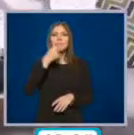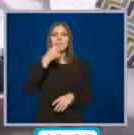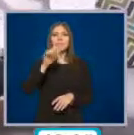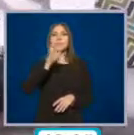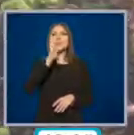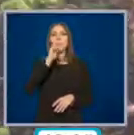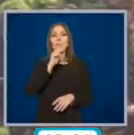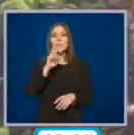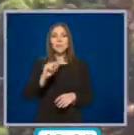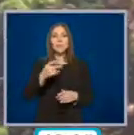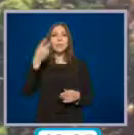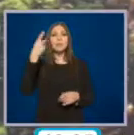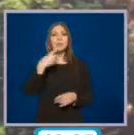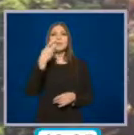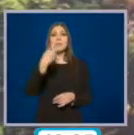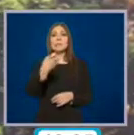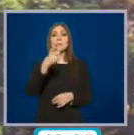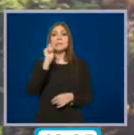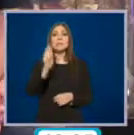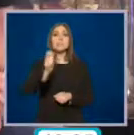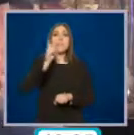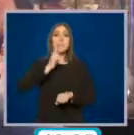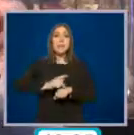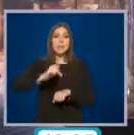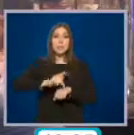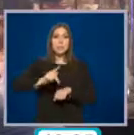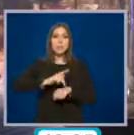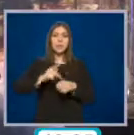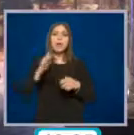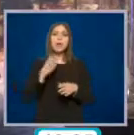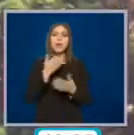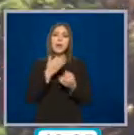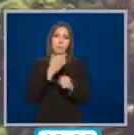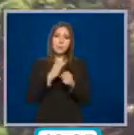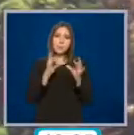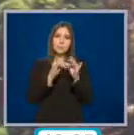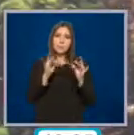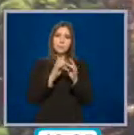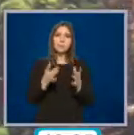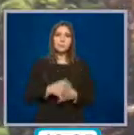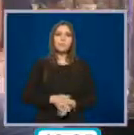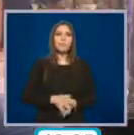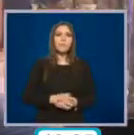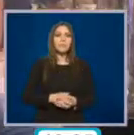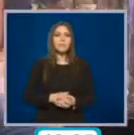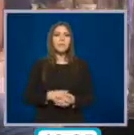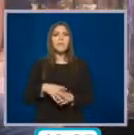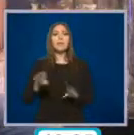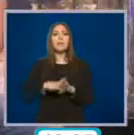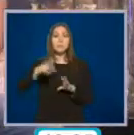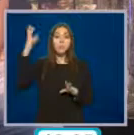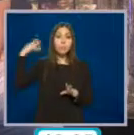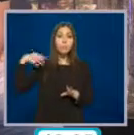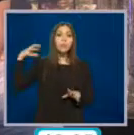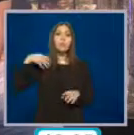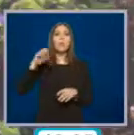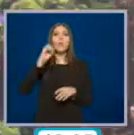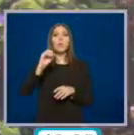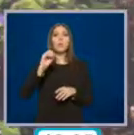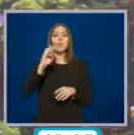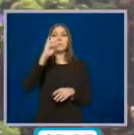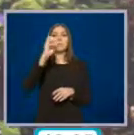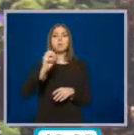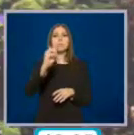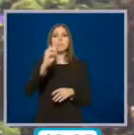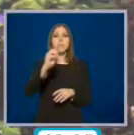Es una conducta que además puede ser muy peligrosa, ¿no? ¿Sí? Ahorita vamos a platicar porque, bueno... ¿Acicalarse o la bola? La bola,